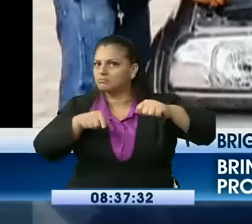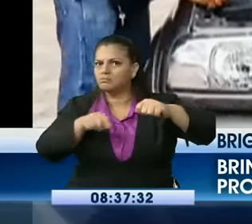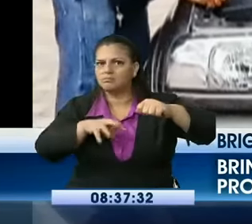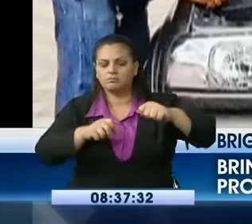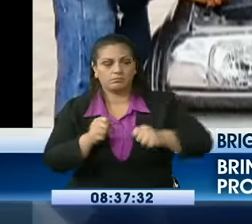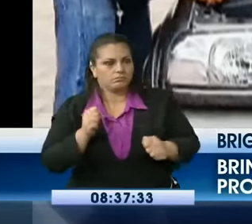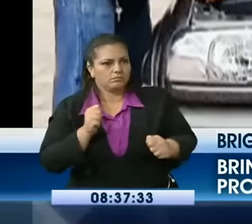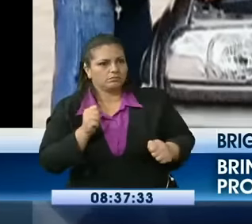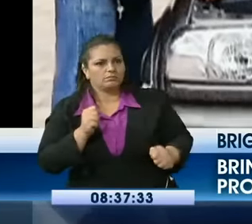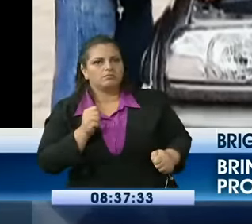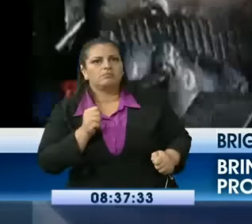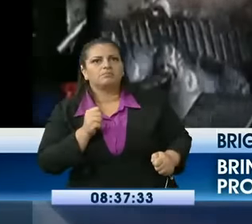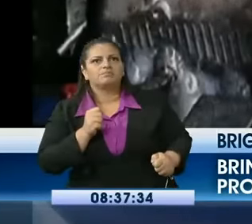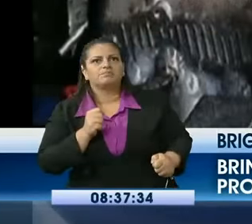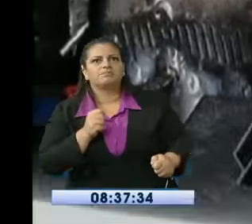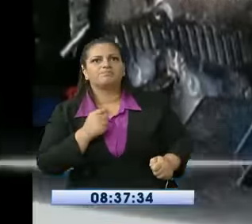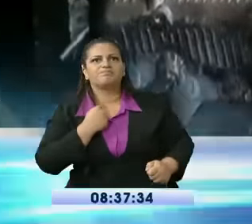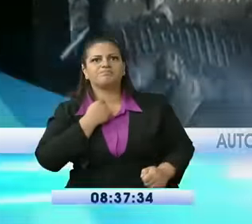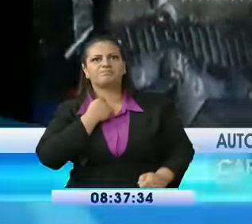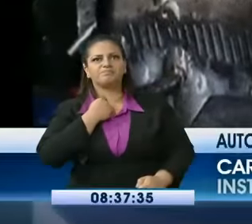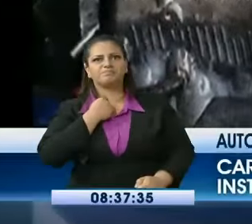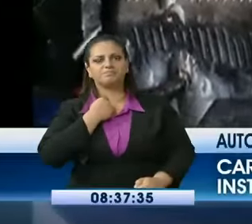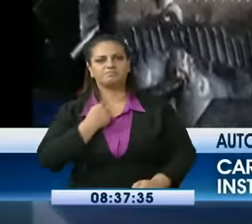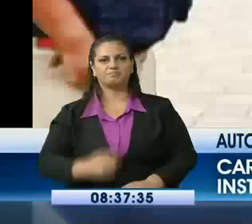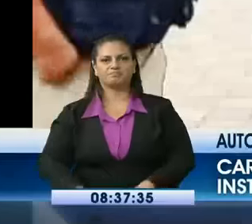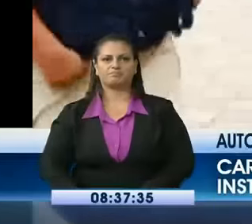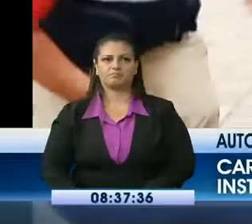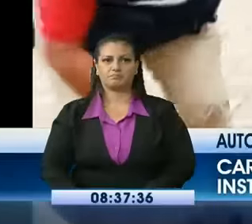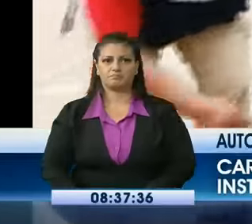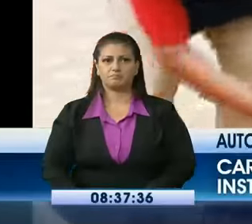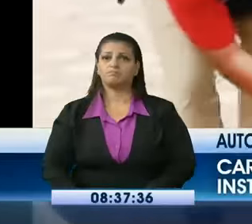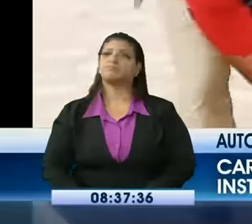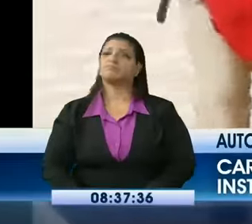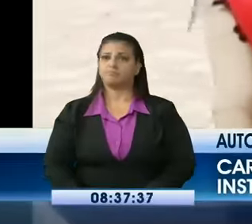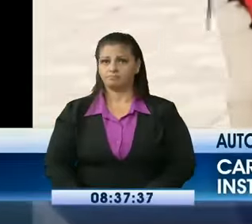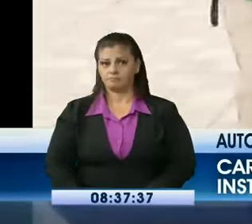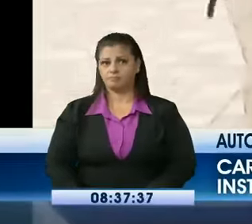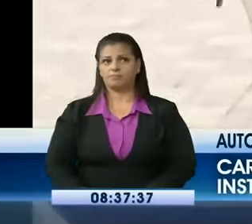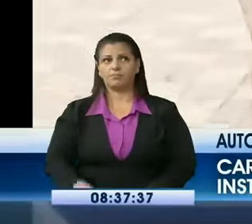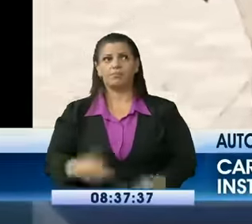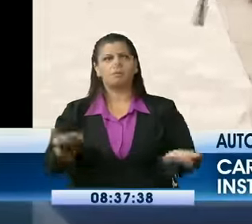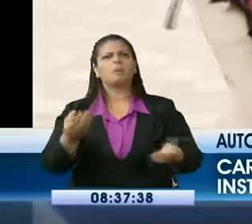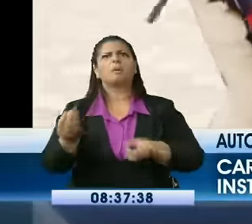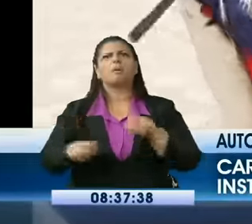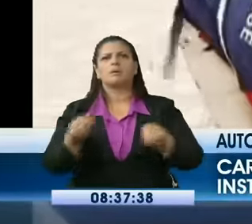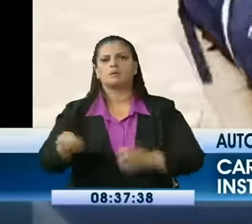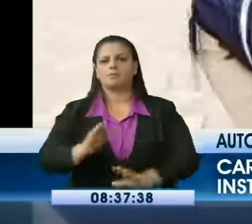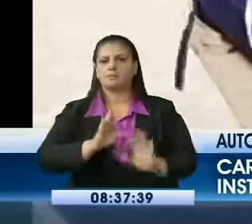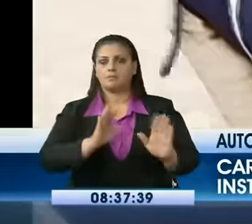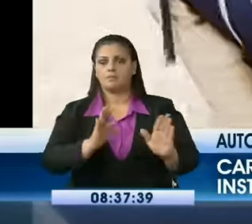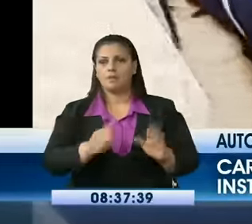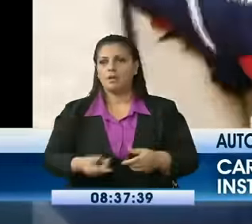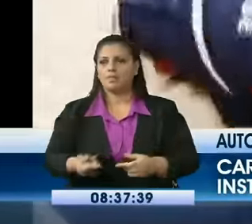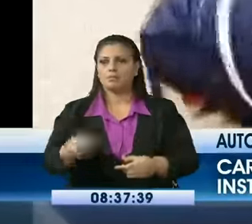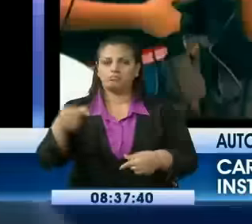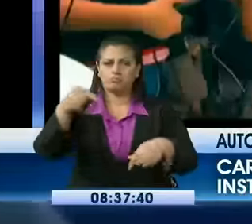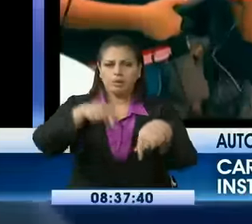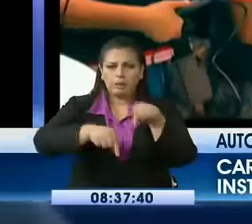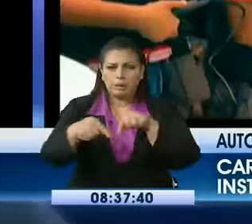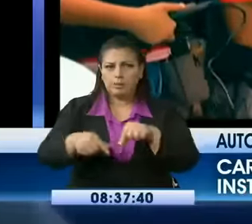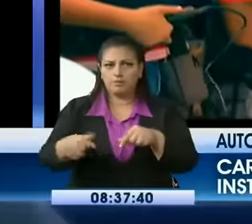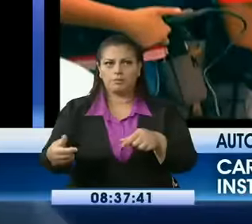técnico, explican, que demanda la utilización de productos químicos y una cinta adhesiva para levantar las improntas.